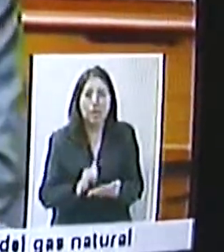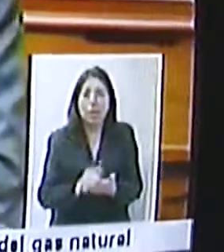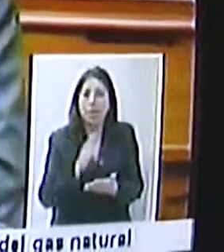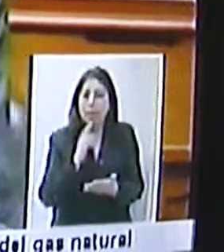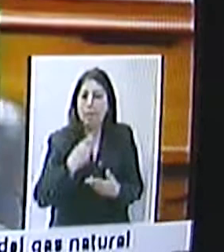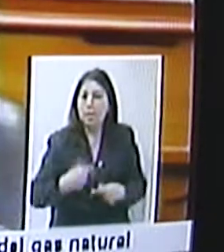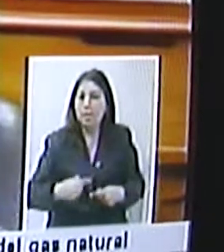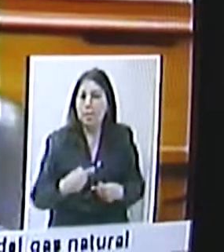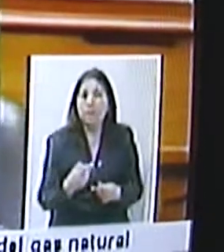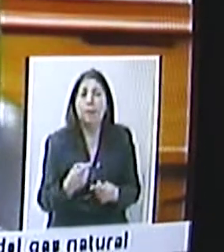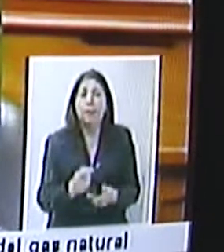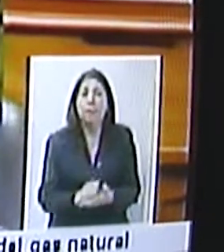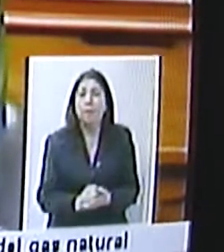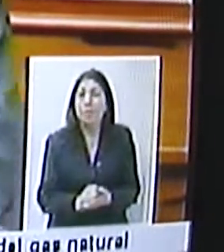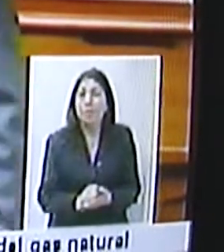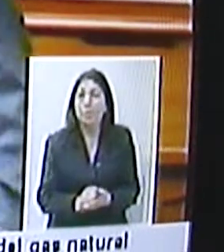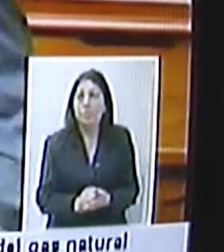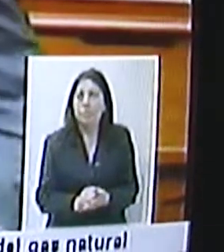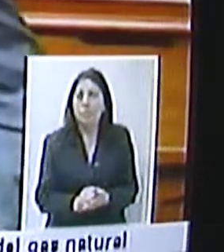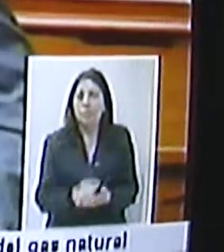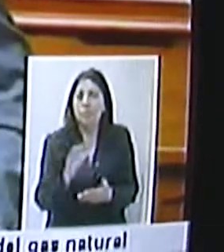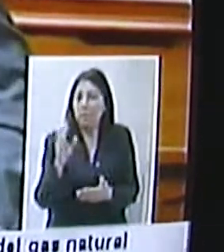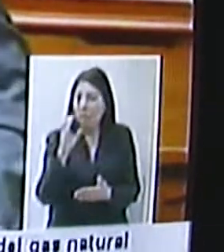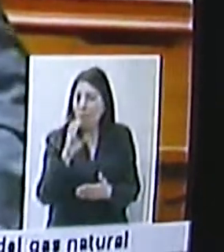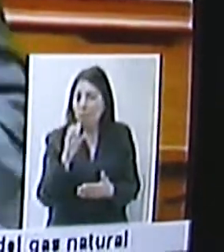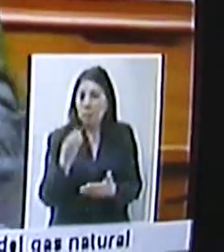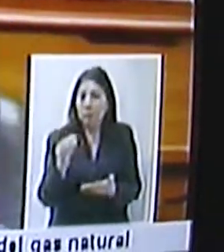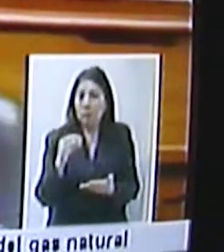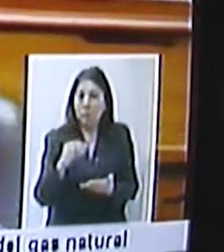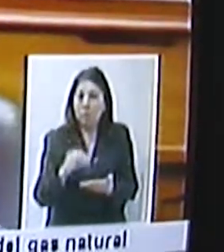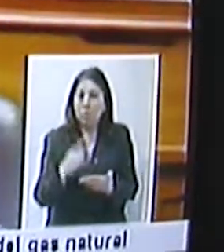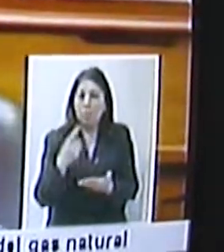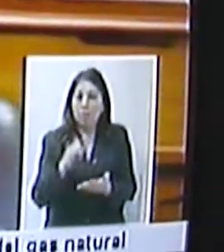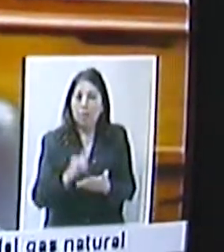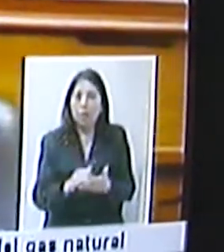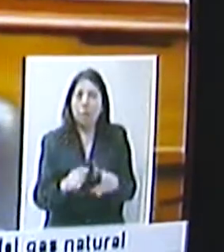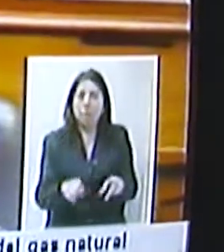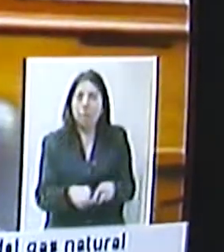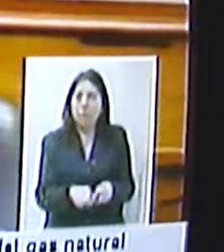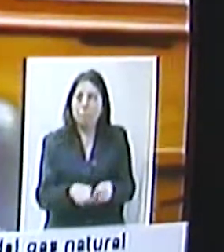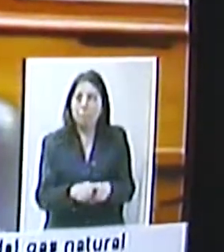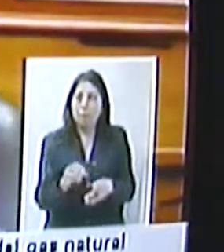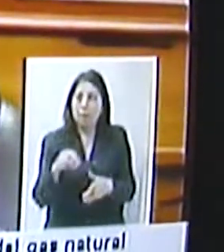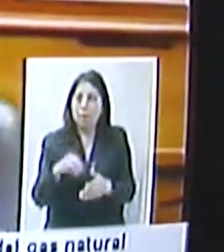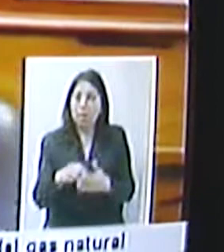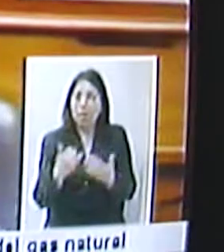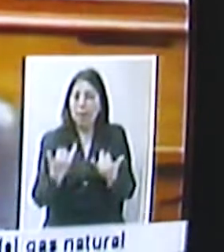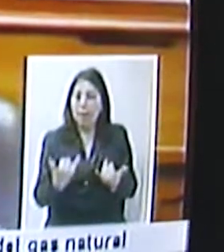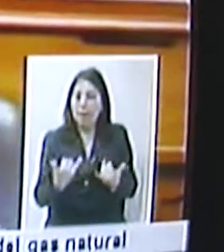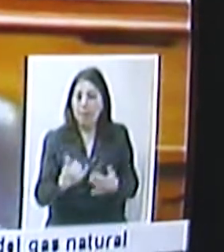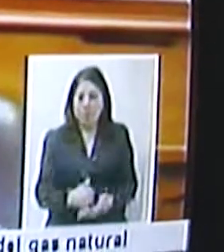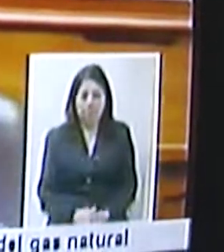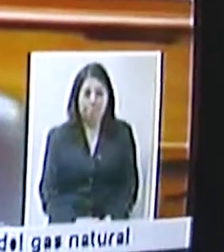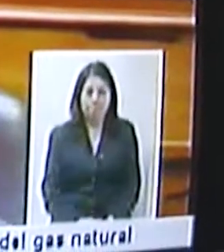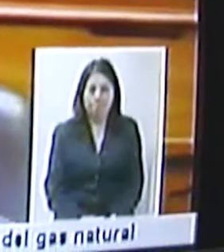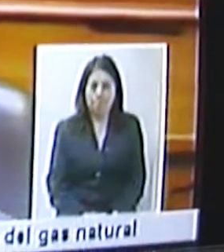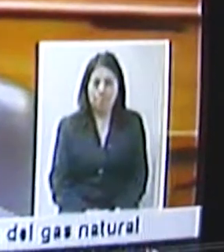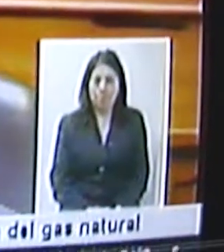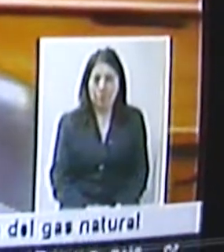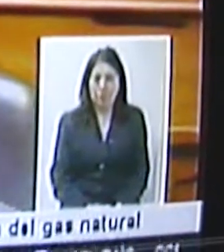ser un debate, señor presidente, de búsqueda de consensos. Por eso también propongo en este momento